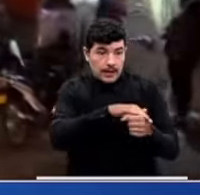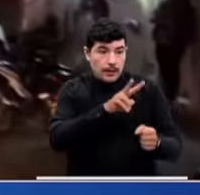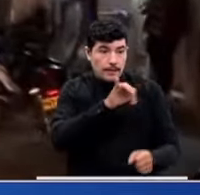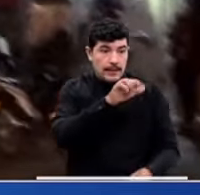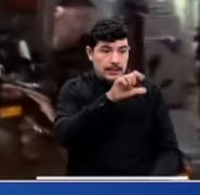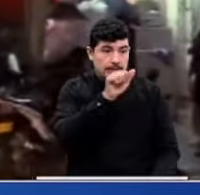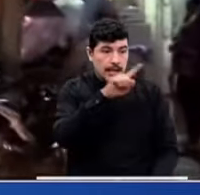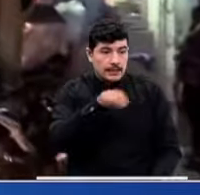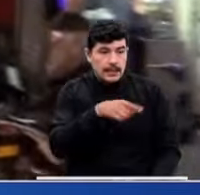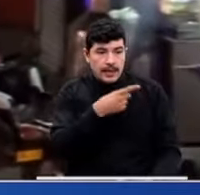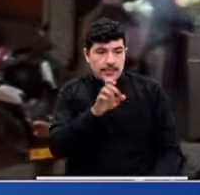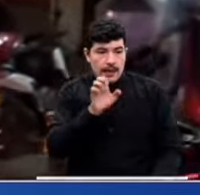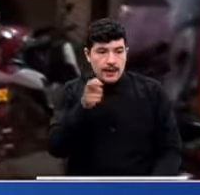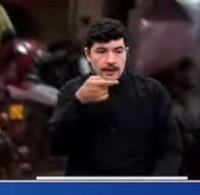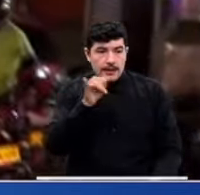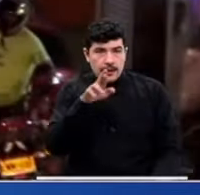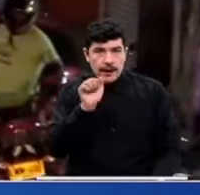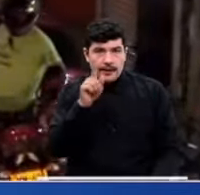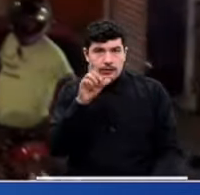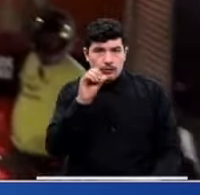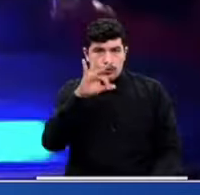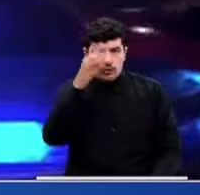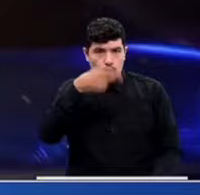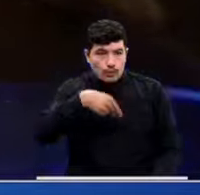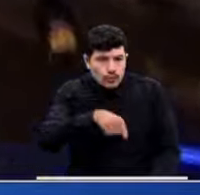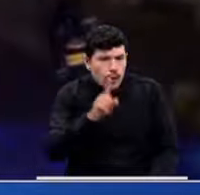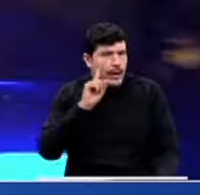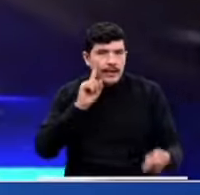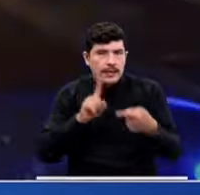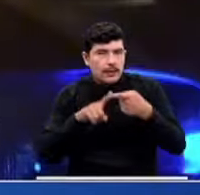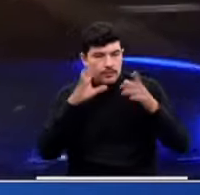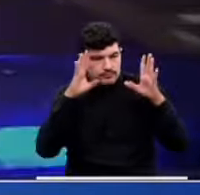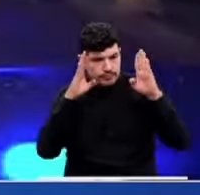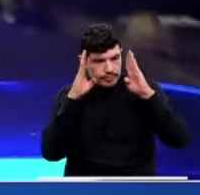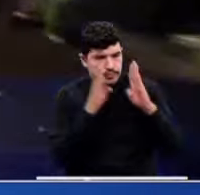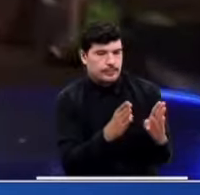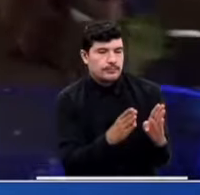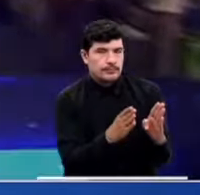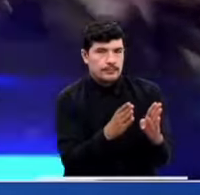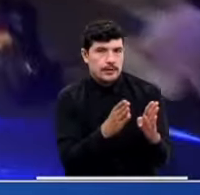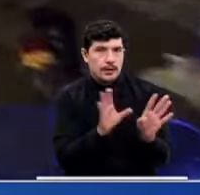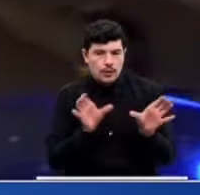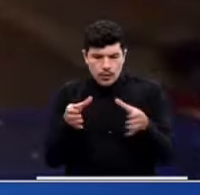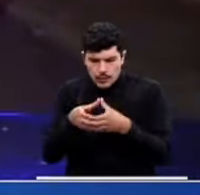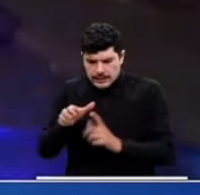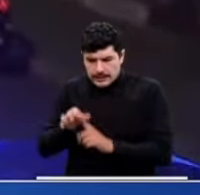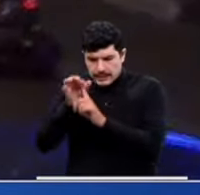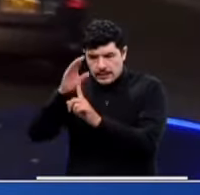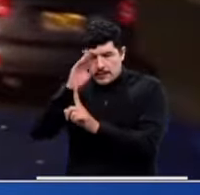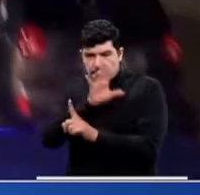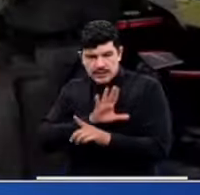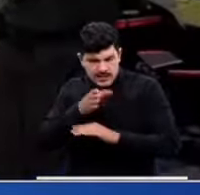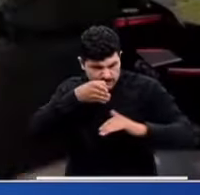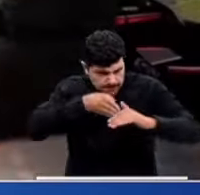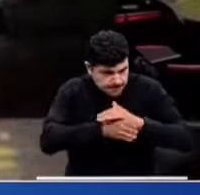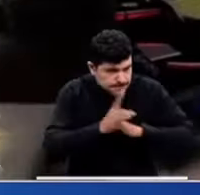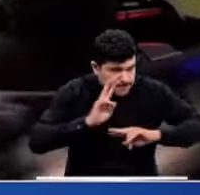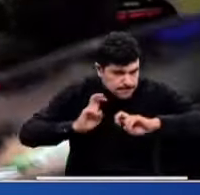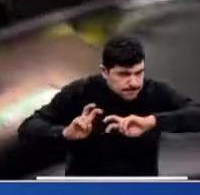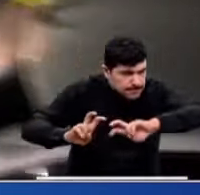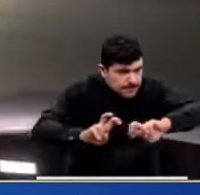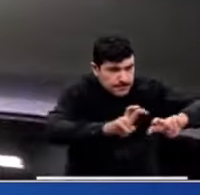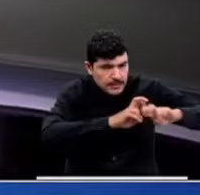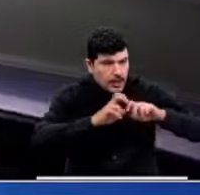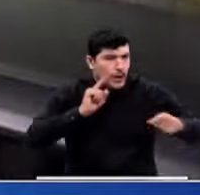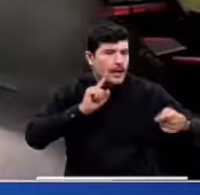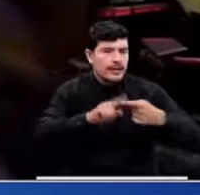de Girardot fue el objetivo por el cuerpo policial para contrarrestar varios hechos delictivos que aquejan a la comunidad en lo que va